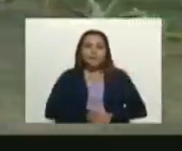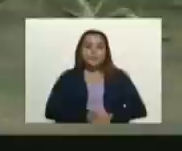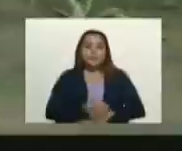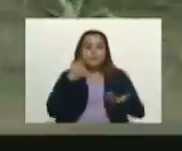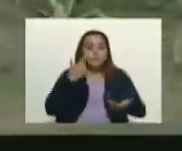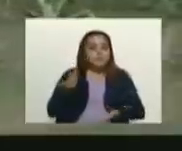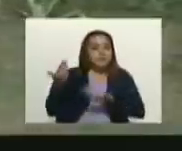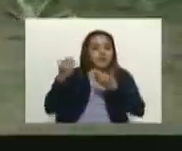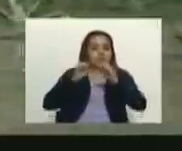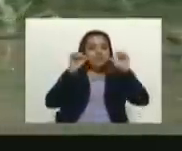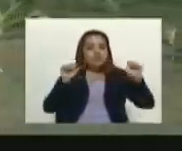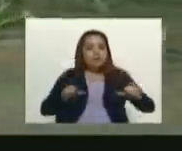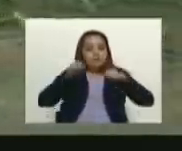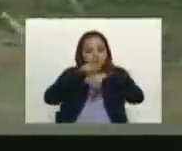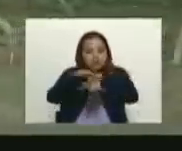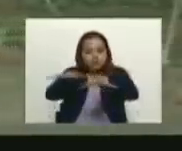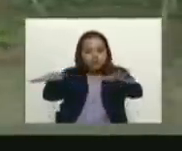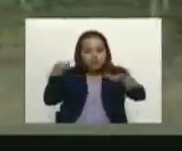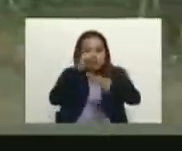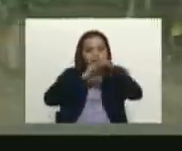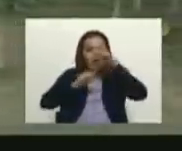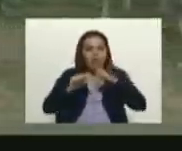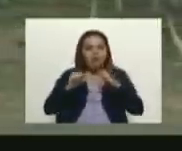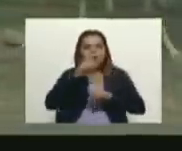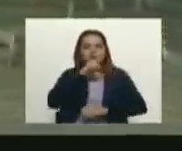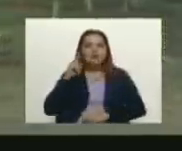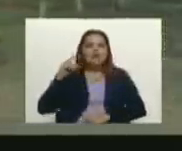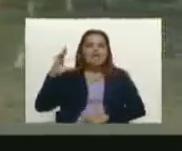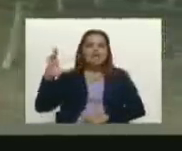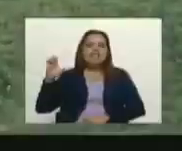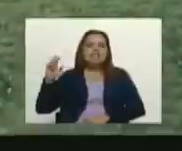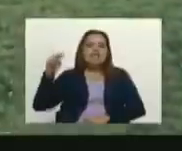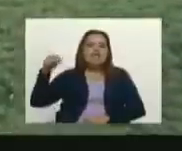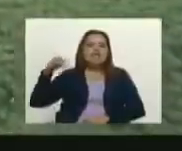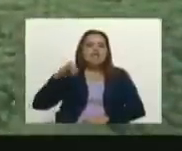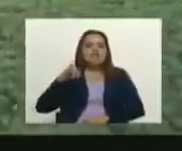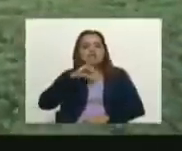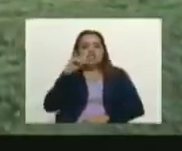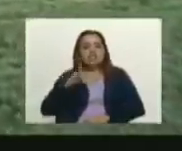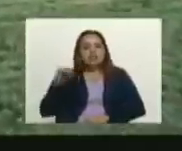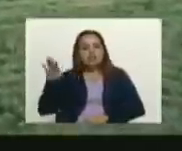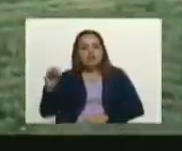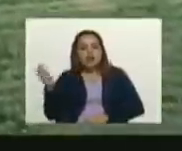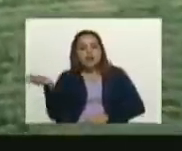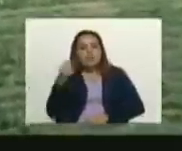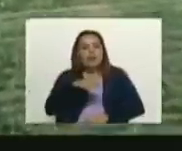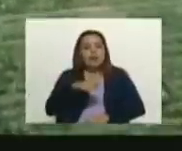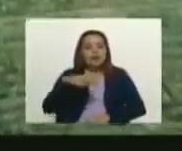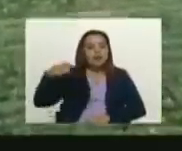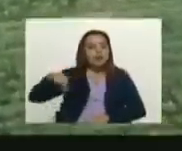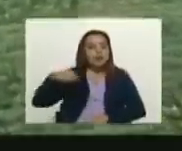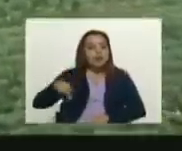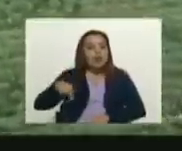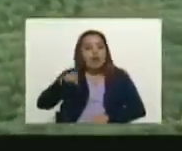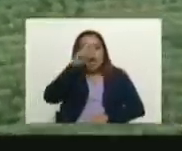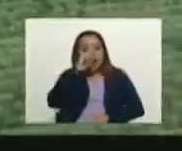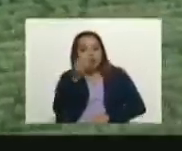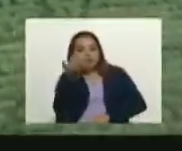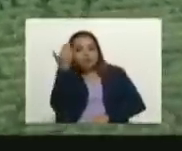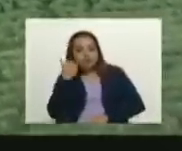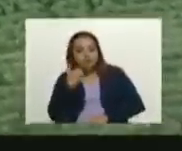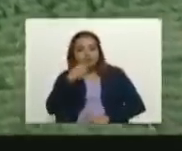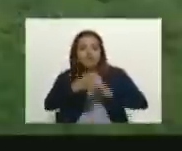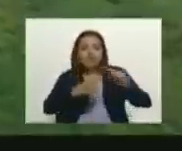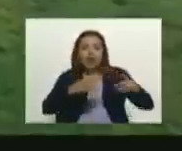el sistema de riego del Cenizo. El sistema de riego del Cenizo en el mes de noviembre del año pasado, producto de